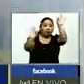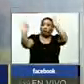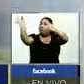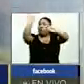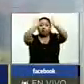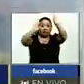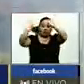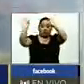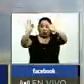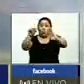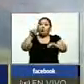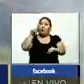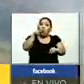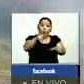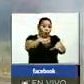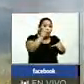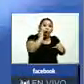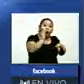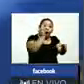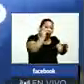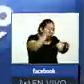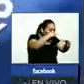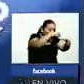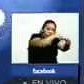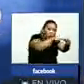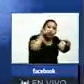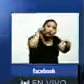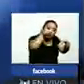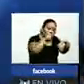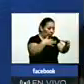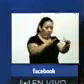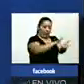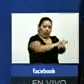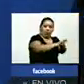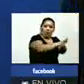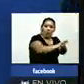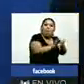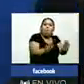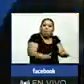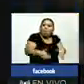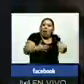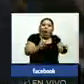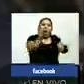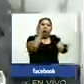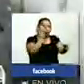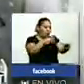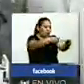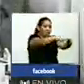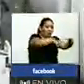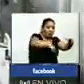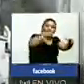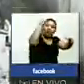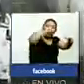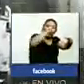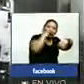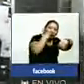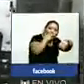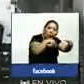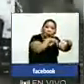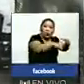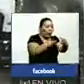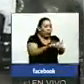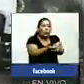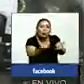está volando. El que está en los criaderos debe eliminarlo usted al evitar que haya agua acumulada en algún tipo